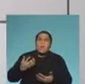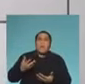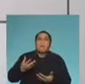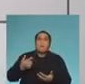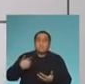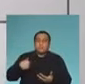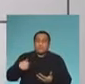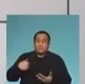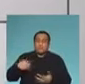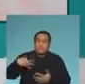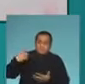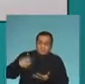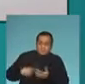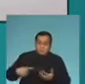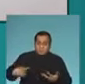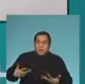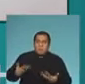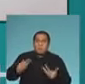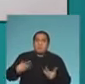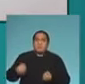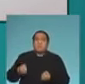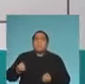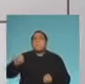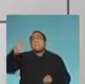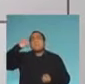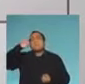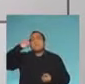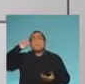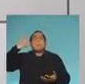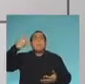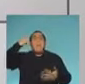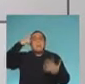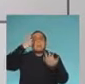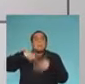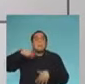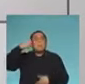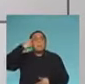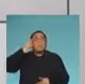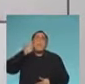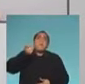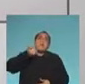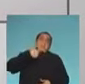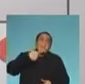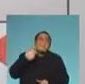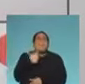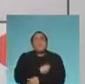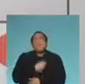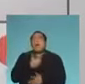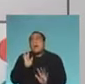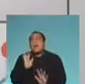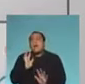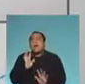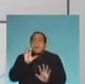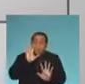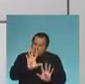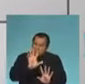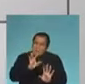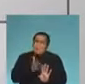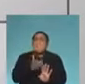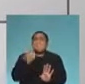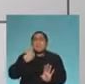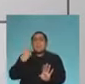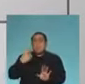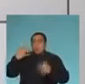pensamos en las pastillas, en las vacunas como una solución, pero bueno, primero tenemos un sistema inmune que es